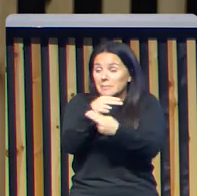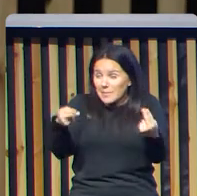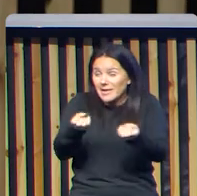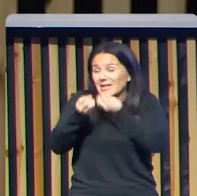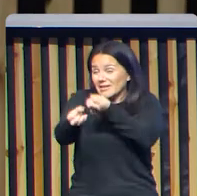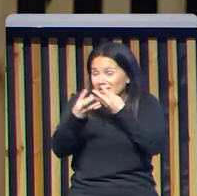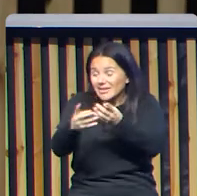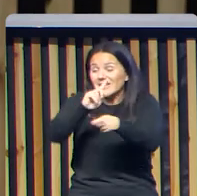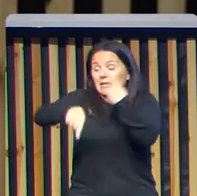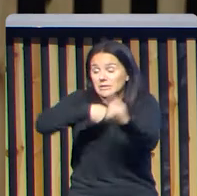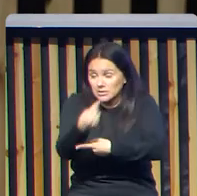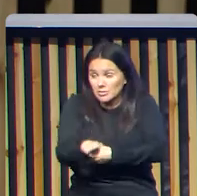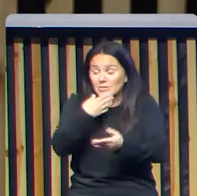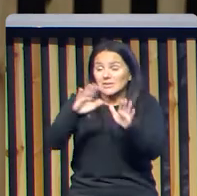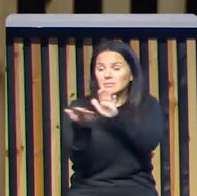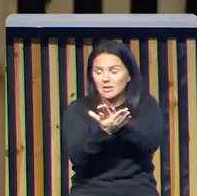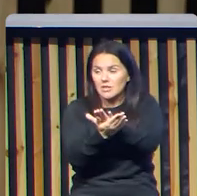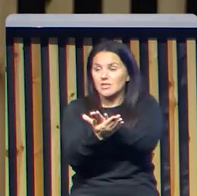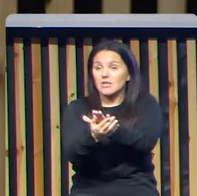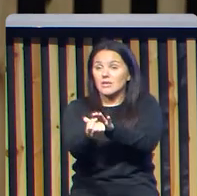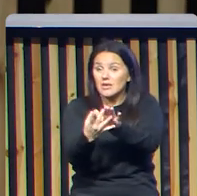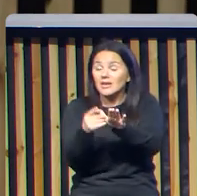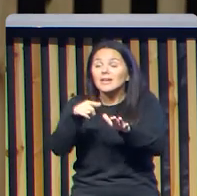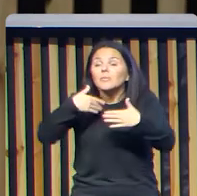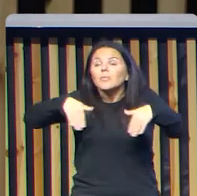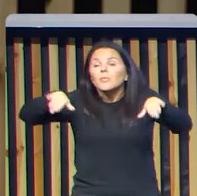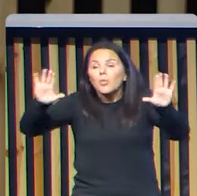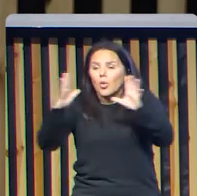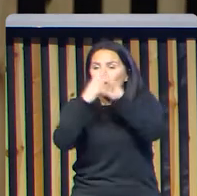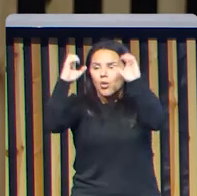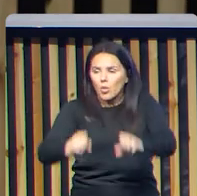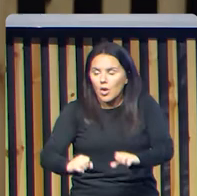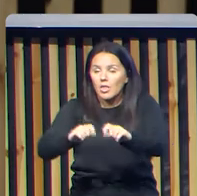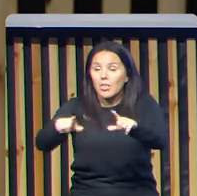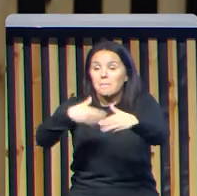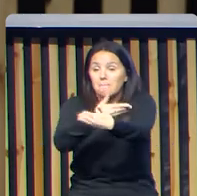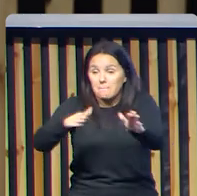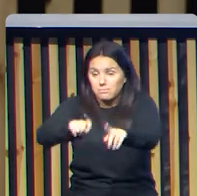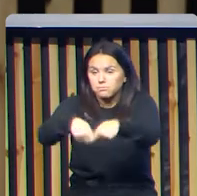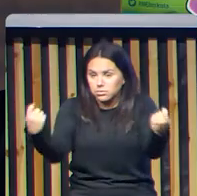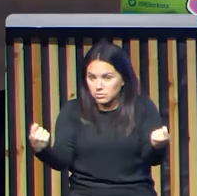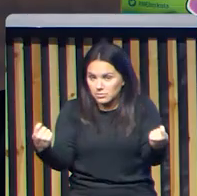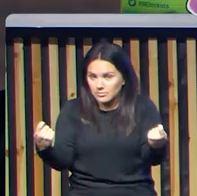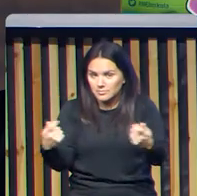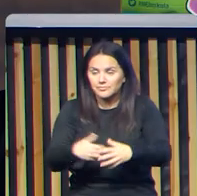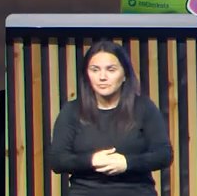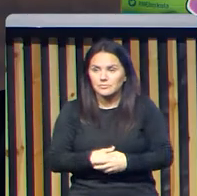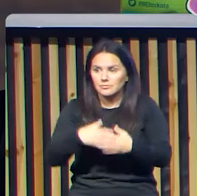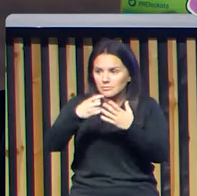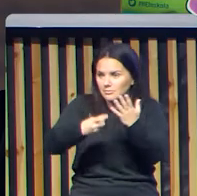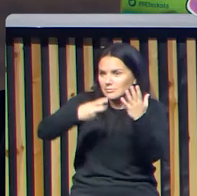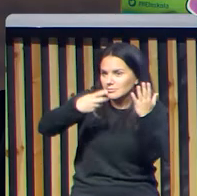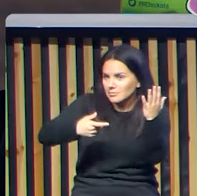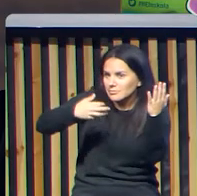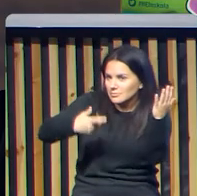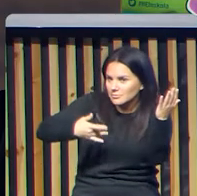se procederá a instruir el expediente decomiso que podrá consistir en un acuerdo de instrucción de la mercancia etcétera